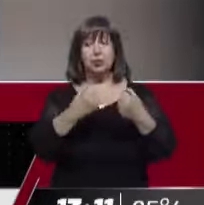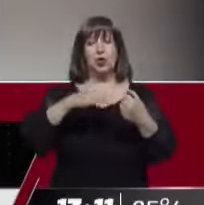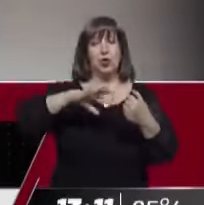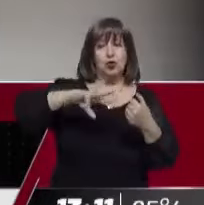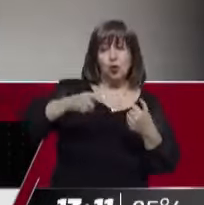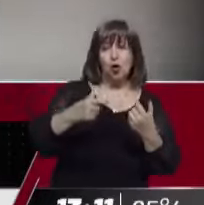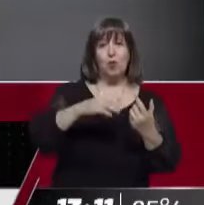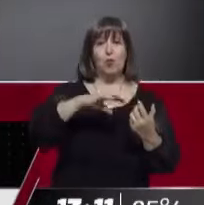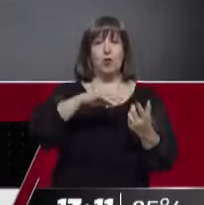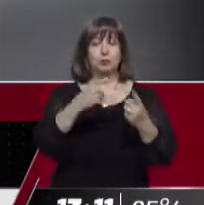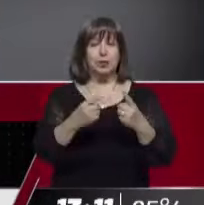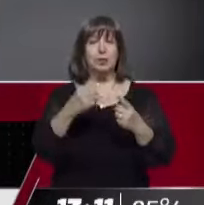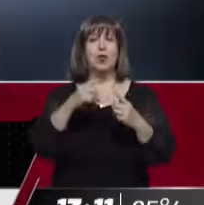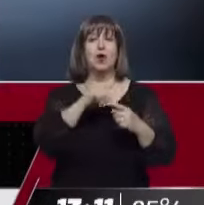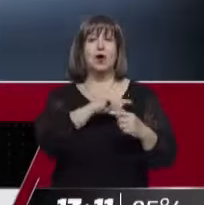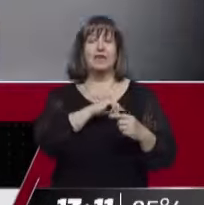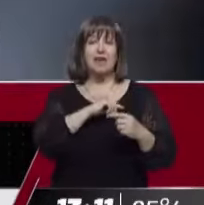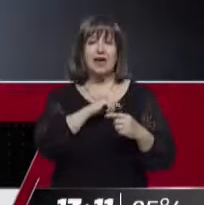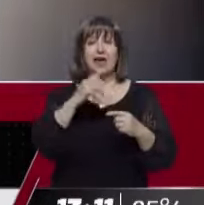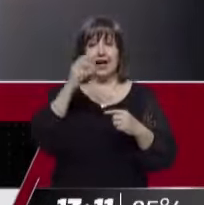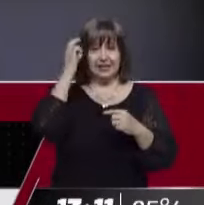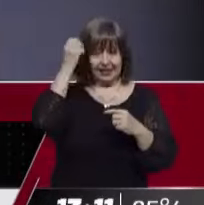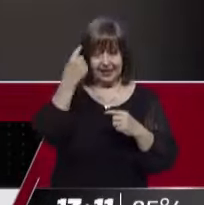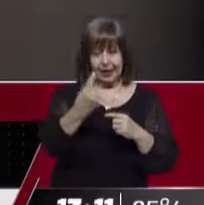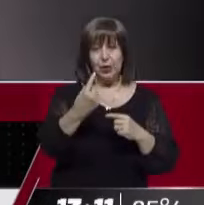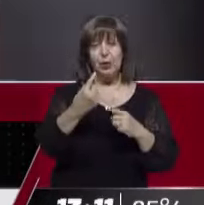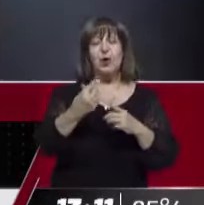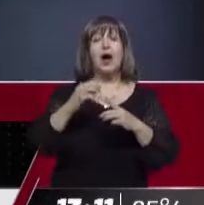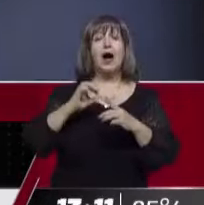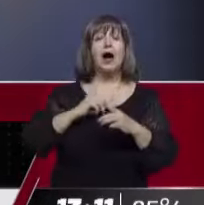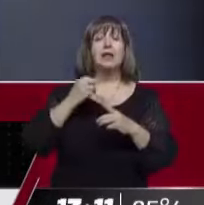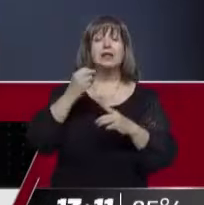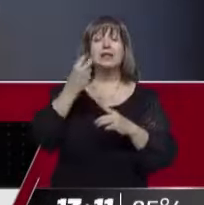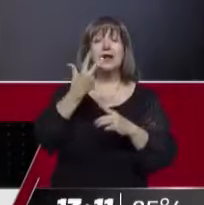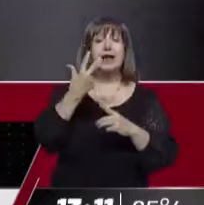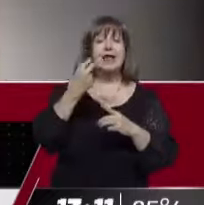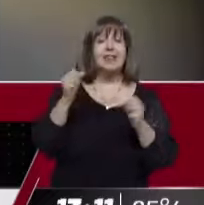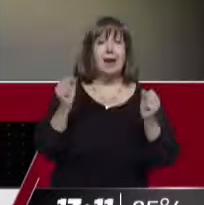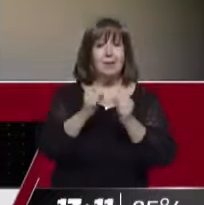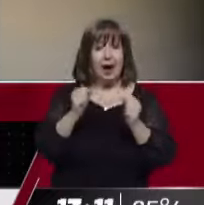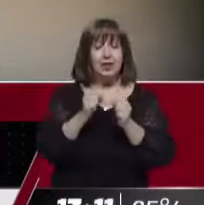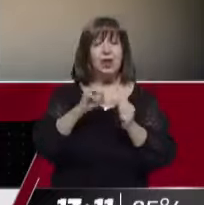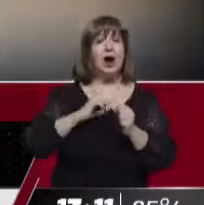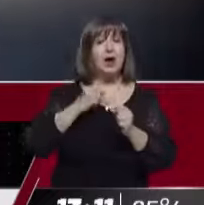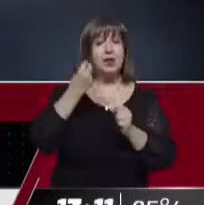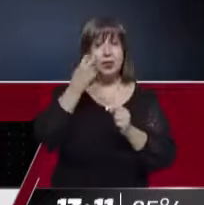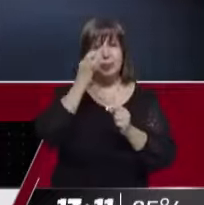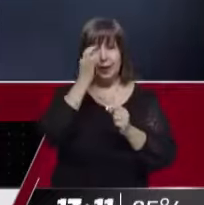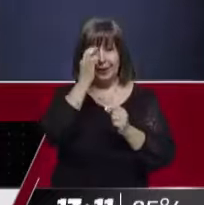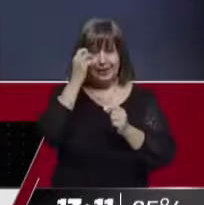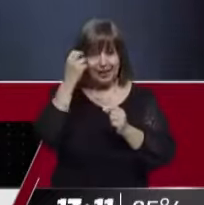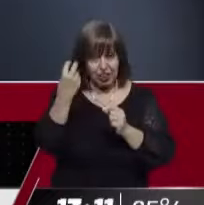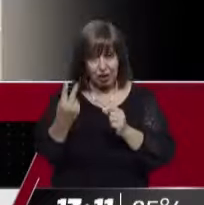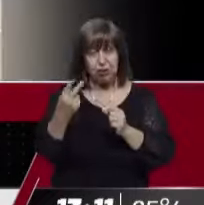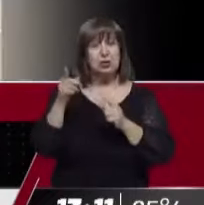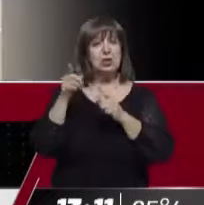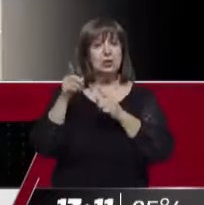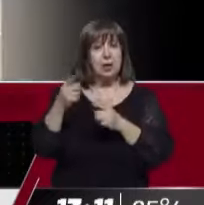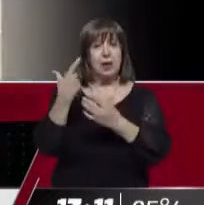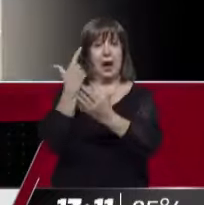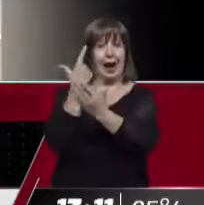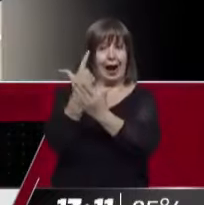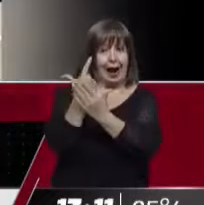la Fiscalía de Instrucción 31. El 3 de mayo del 2022, portación de arma de fuego sin autorización, agravada